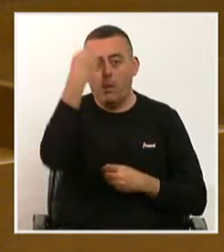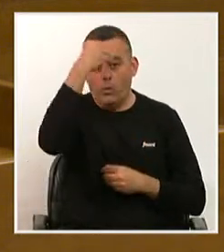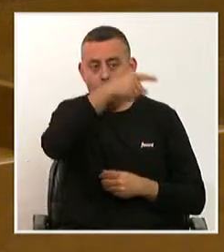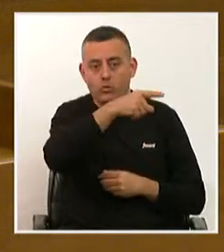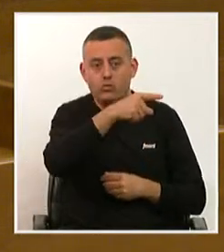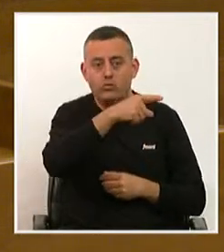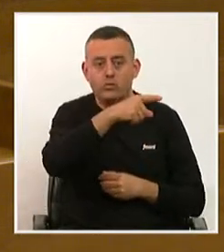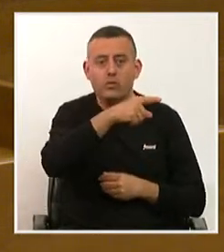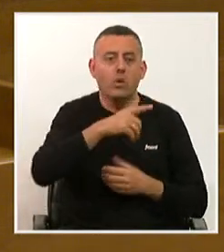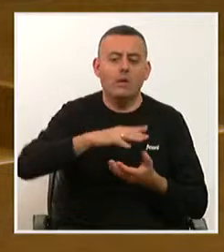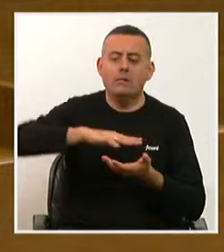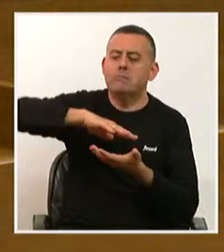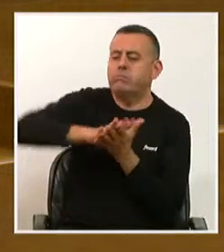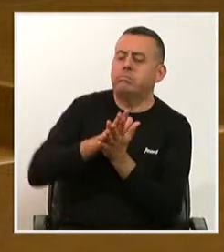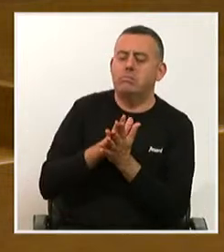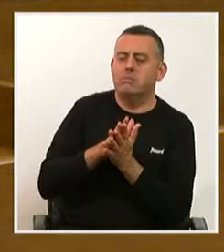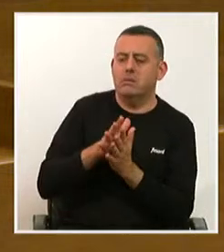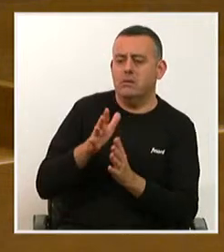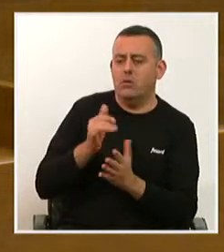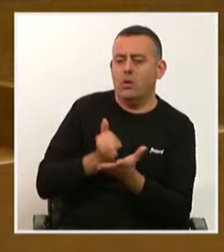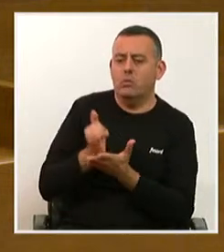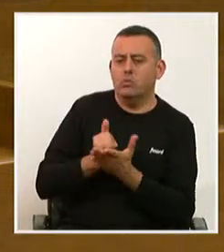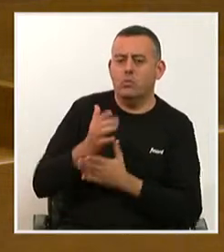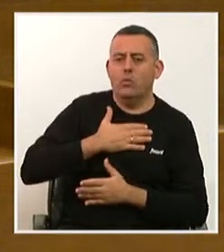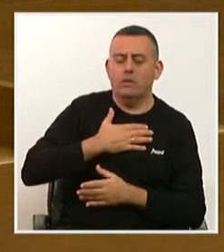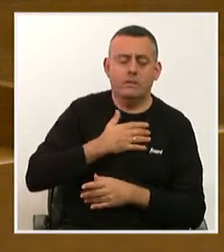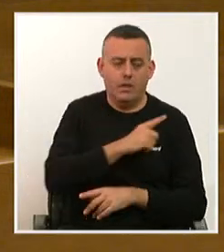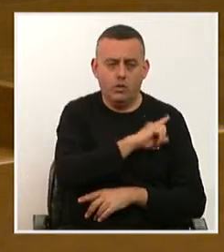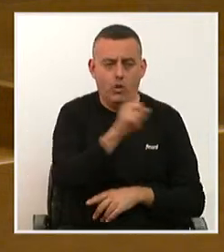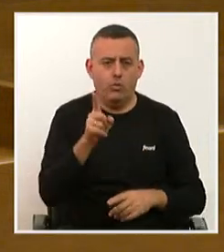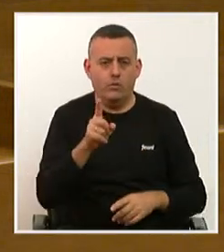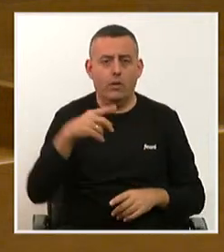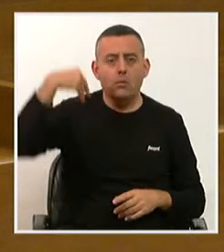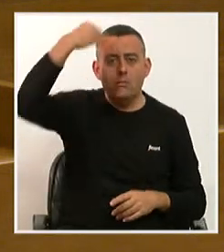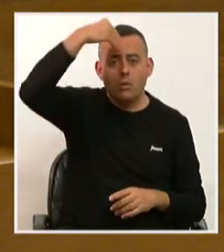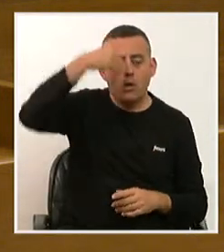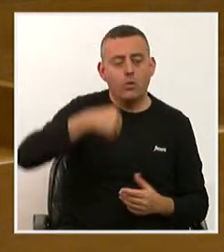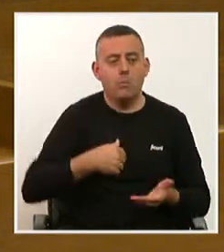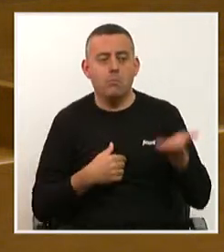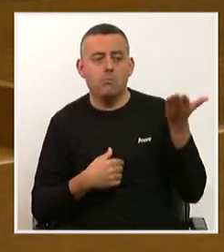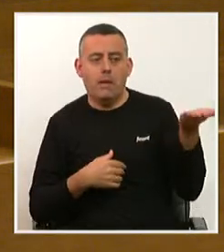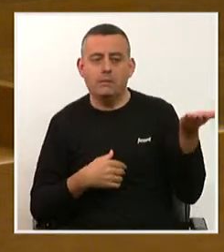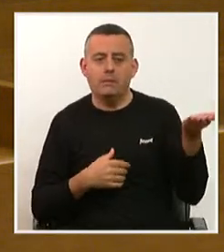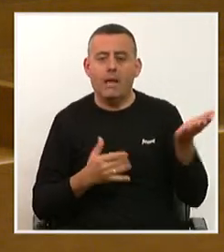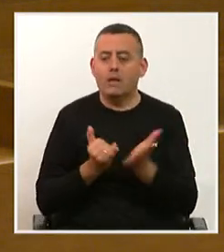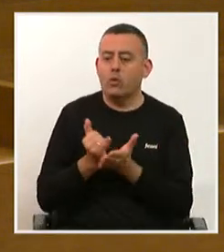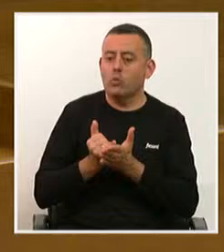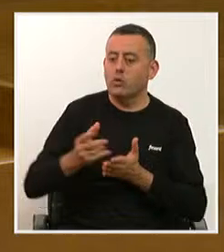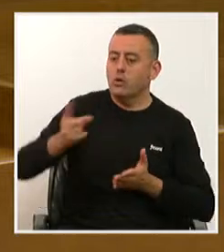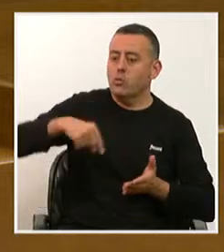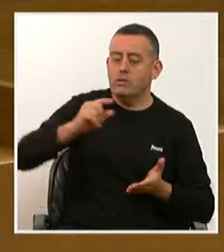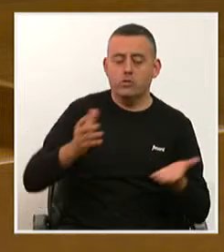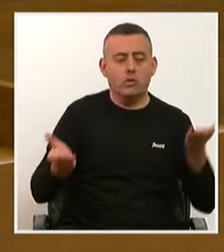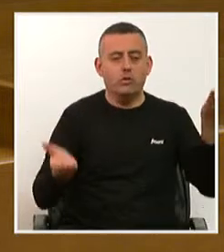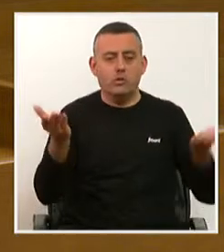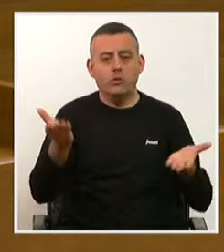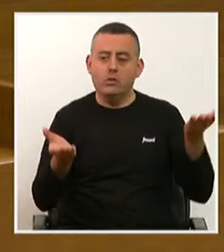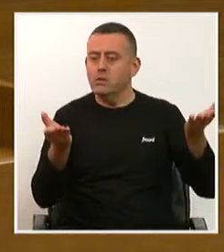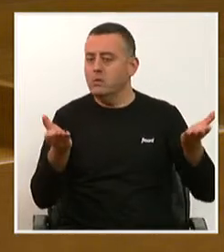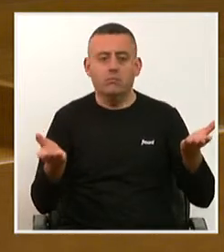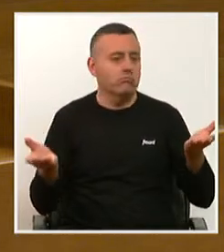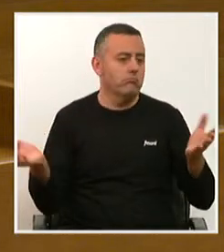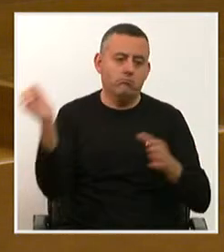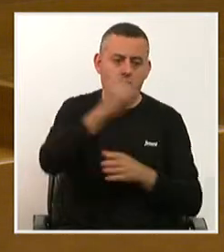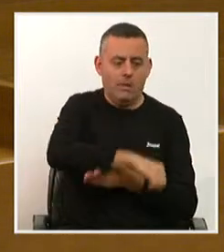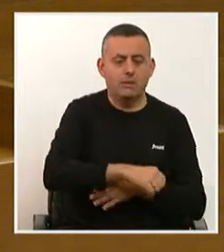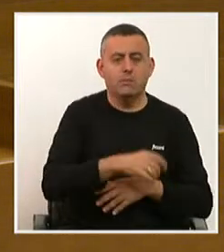potencia extranjera y mucho menos la marroquí ponga sus intereses a los intereses de nuestros agricultores y mucho menos utilizando las armas que utiliza que